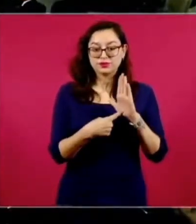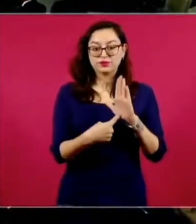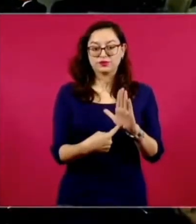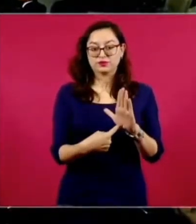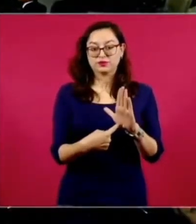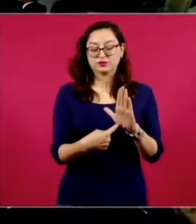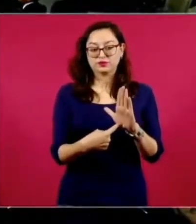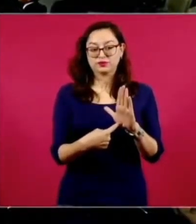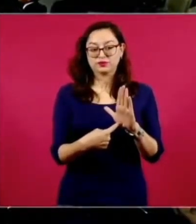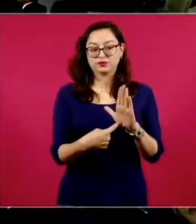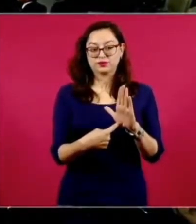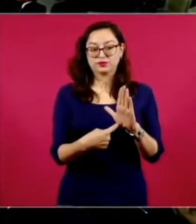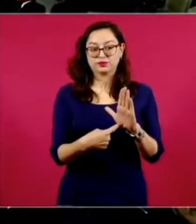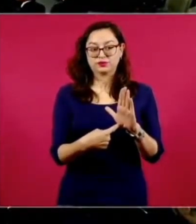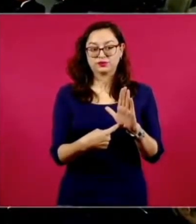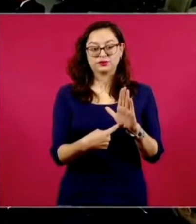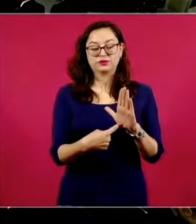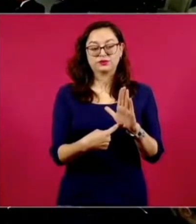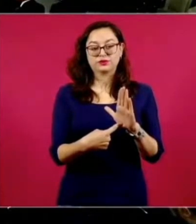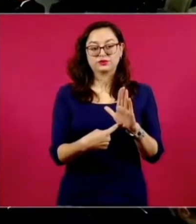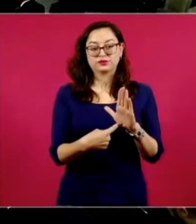Les quiero hacer notar algo.